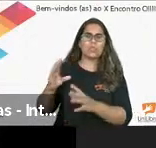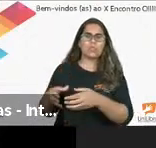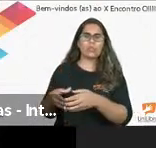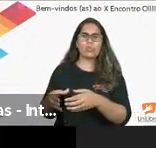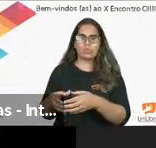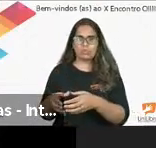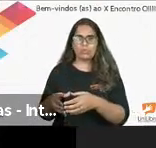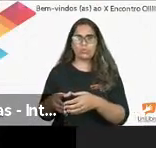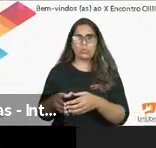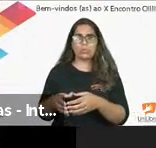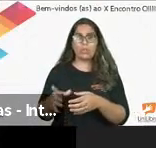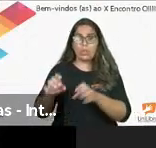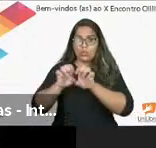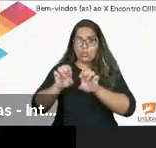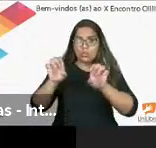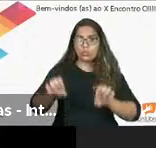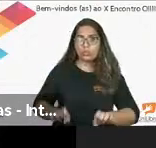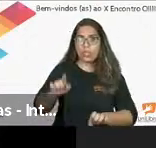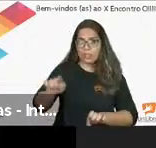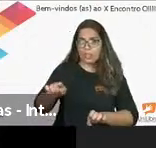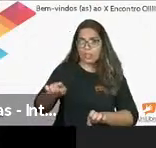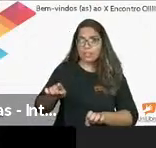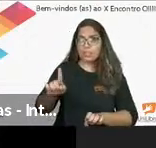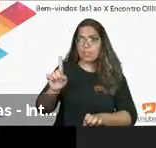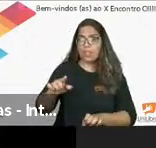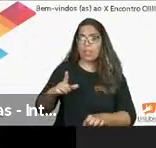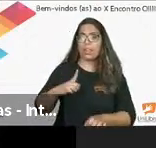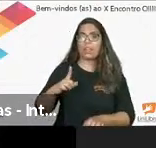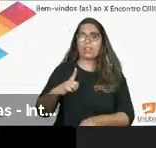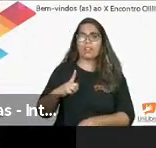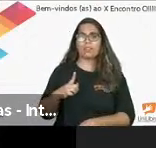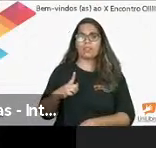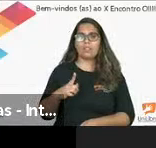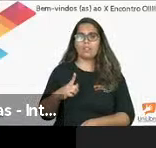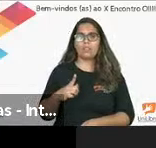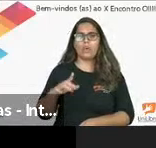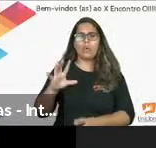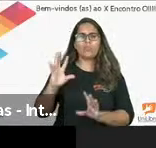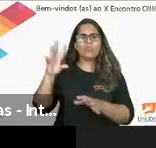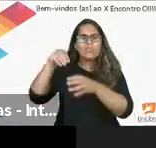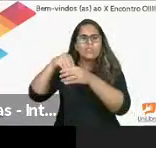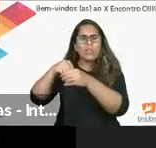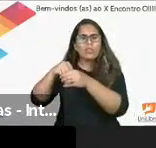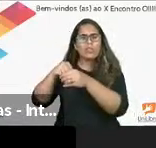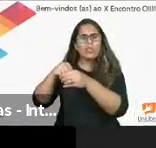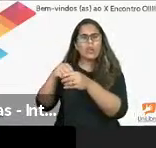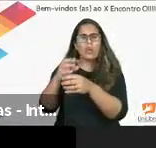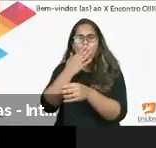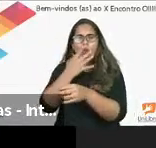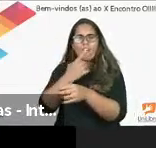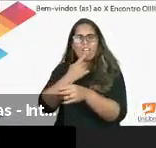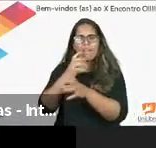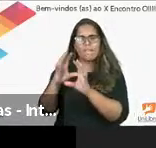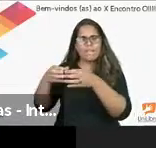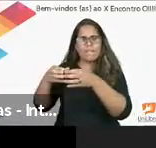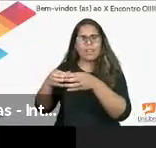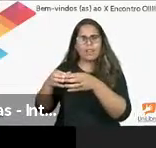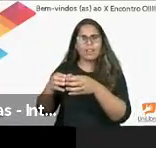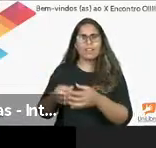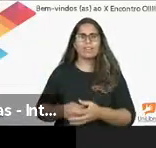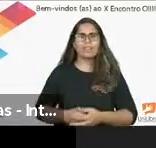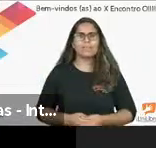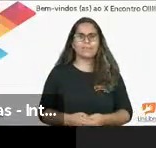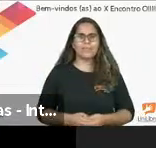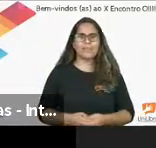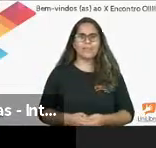Resulta que la estructura de ese bicho cambia, miren cómo está ahora, pero también ha cambiado la estructura de su sistema